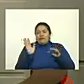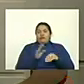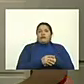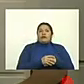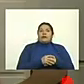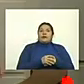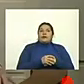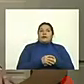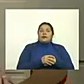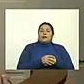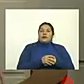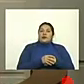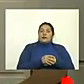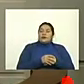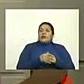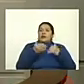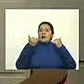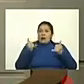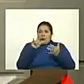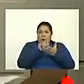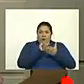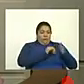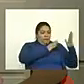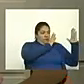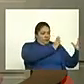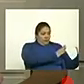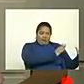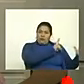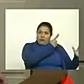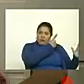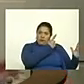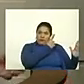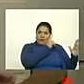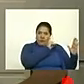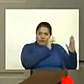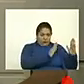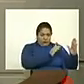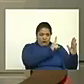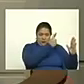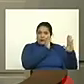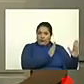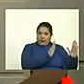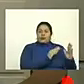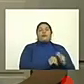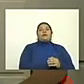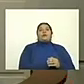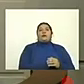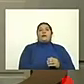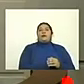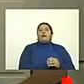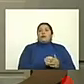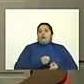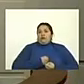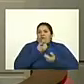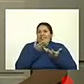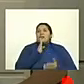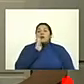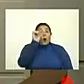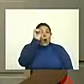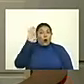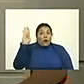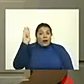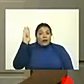Ahora vamos por partes, los cinco momentos. Primer momento, según confesión de Odebrecht